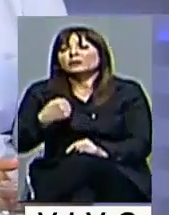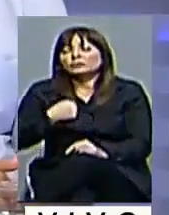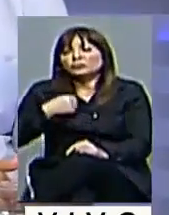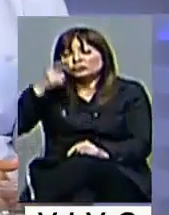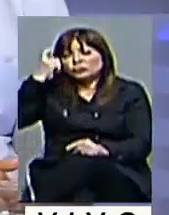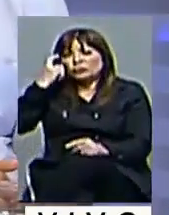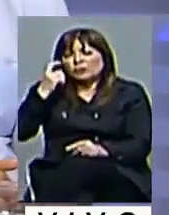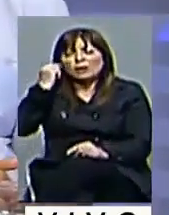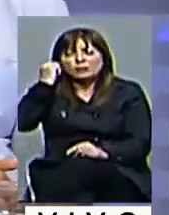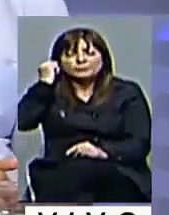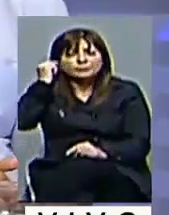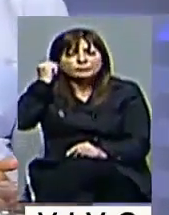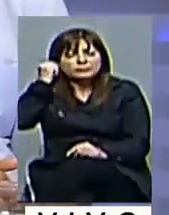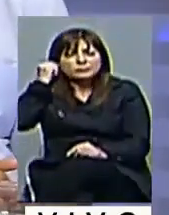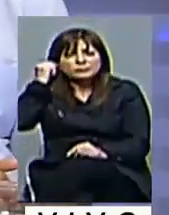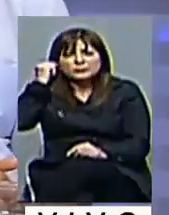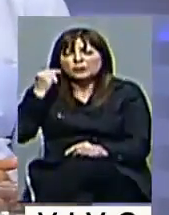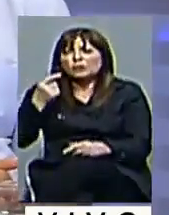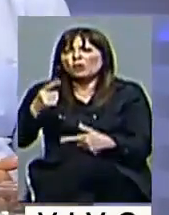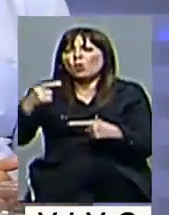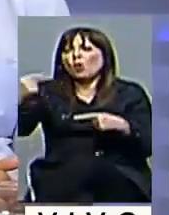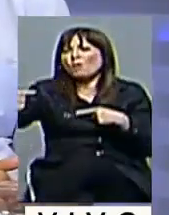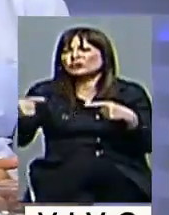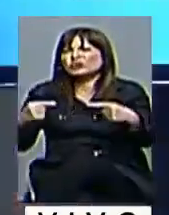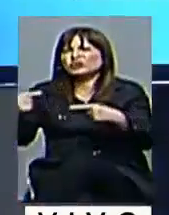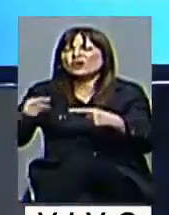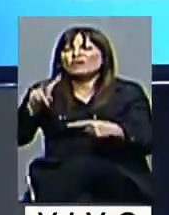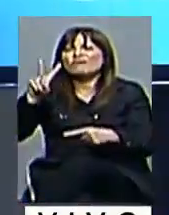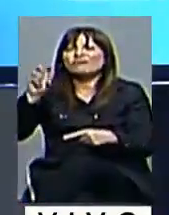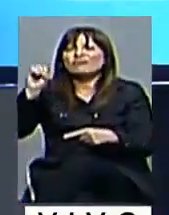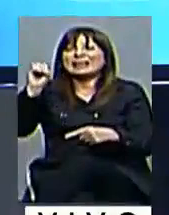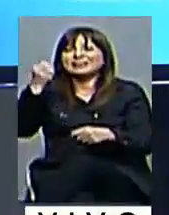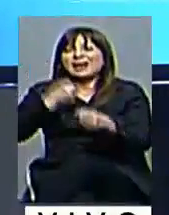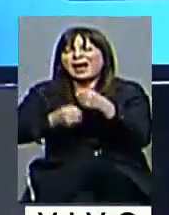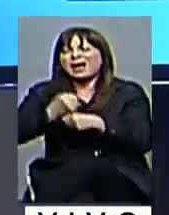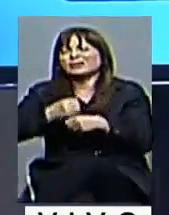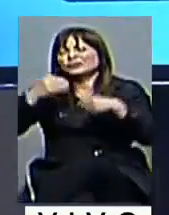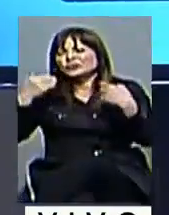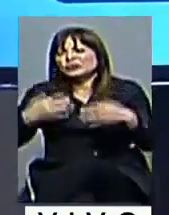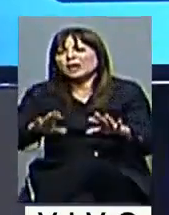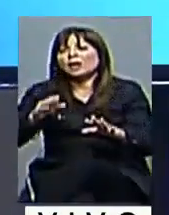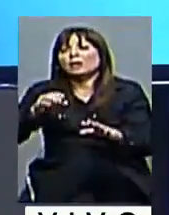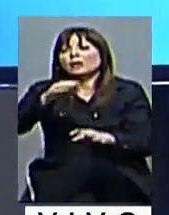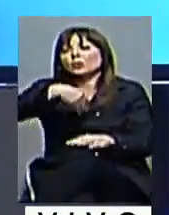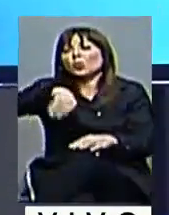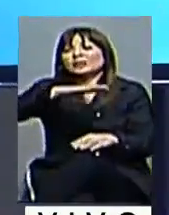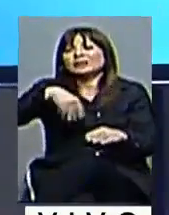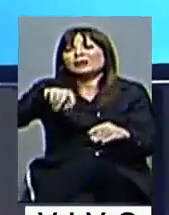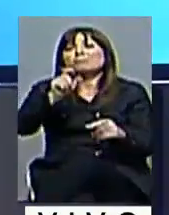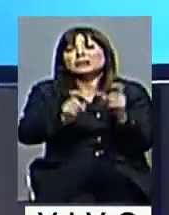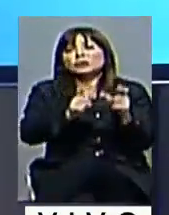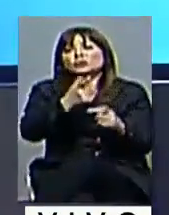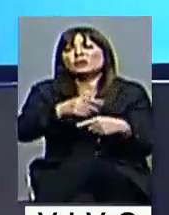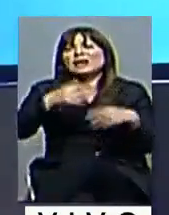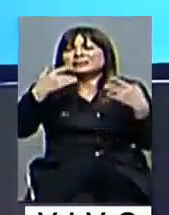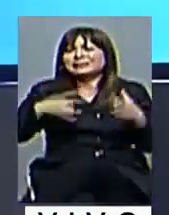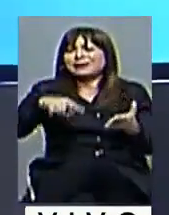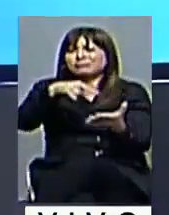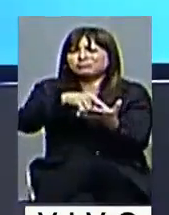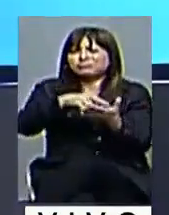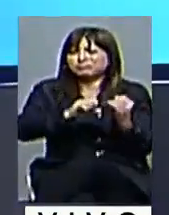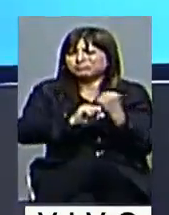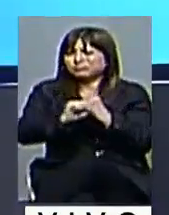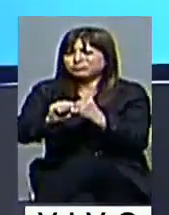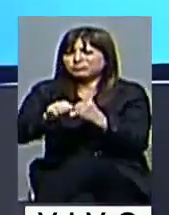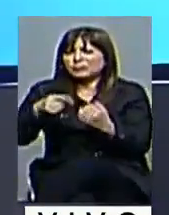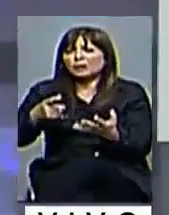lo que ocurría era que llevábamos siendo oposición 20 años y la gente nuestra con experiencia política estaba en el Parlamento. Y Piñera en un principio se oponía a